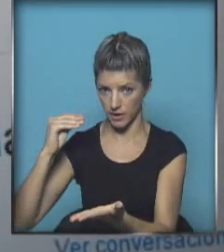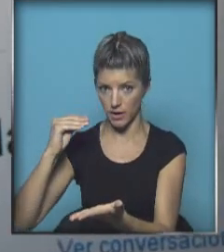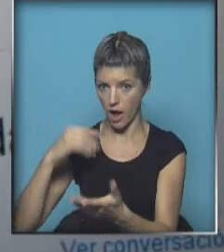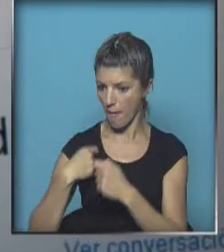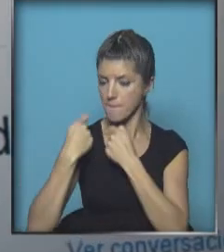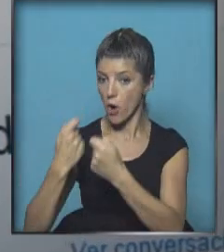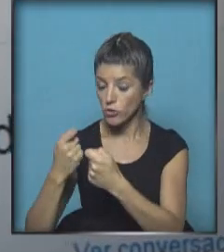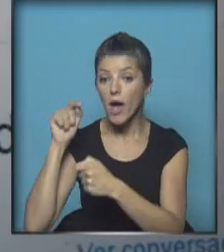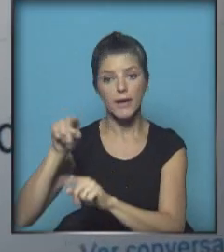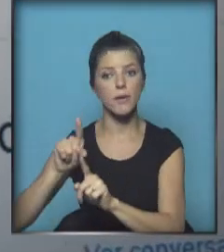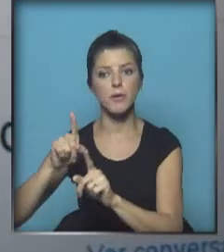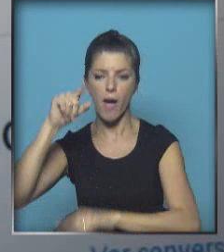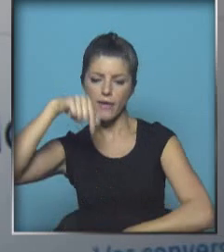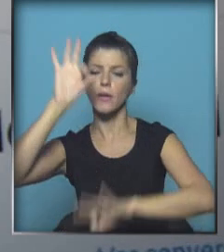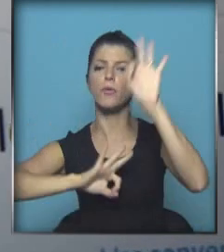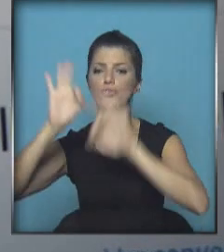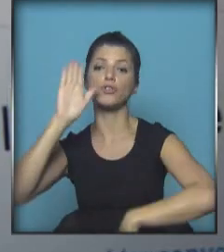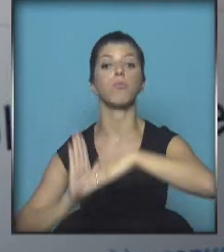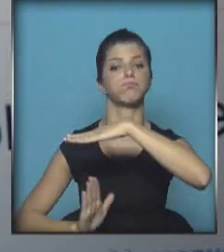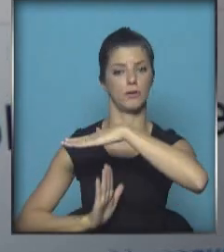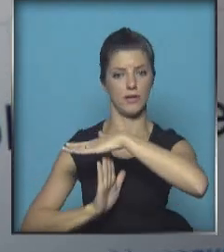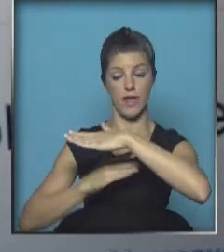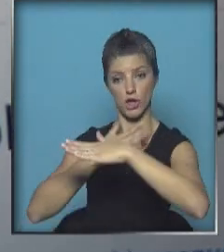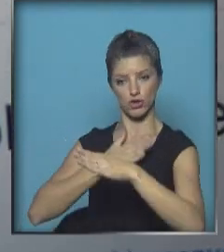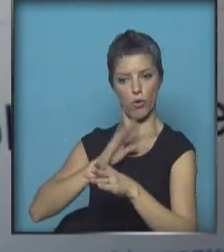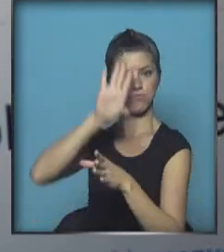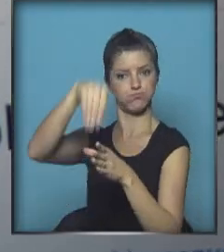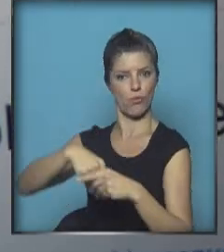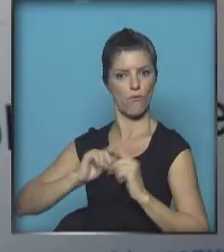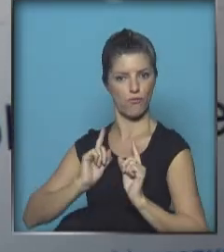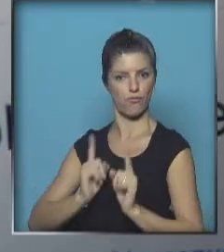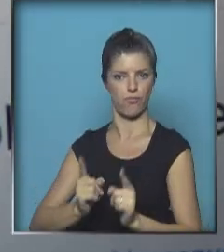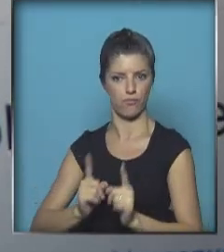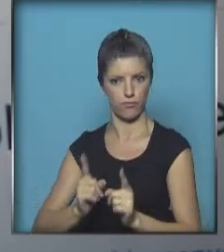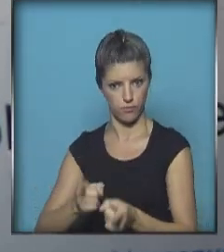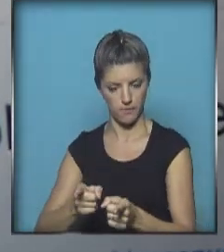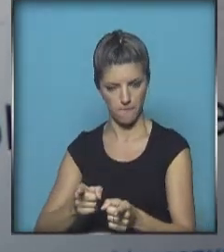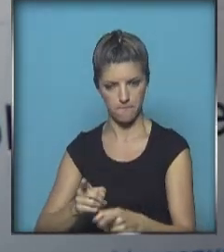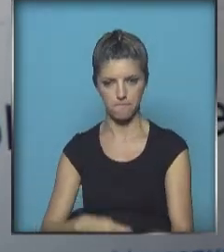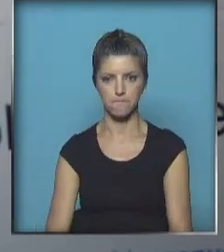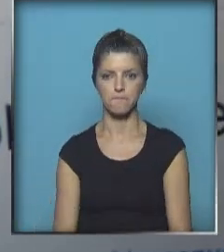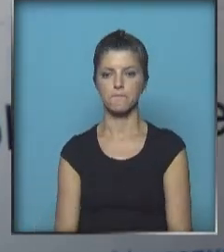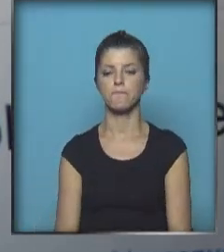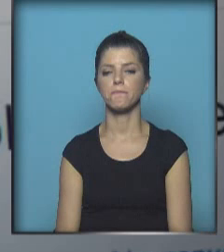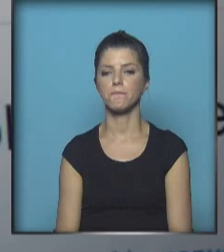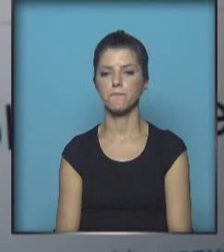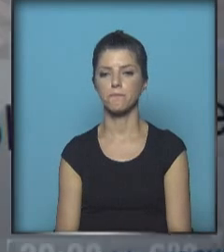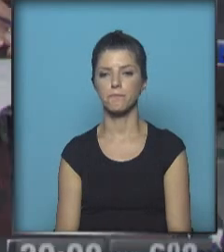ella conduce este proyecto del cual soy y seguiré siendo parte